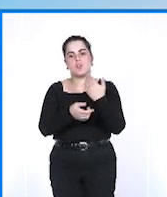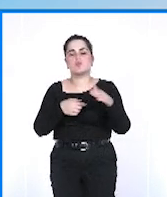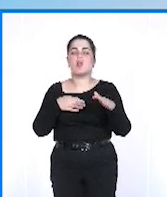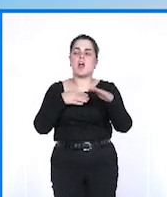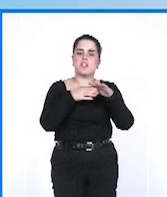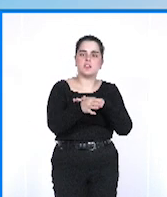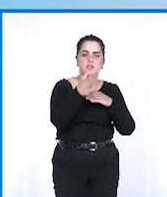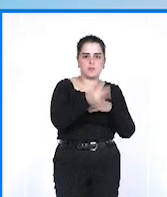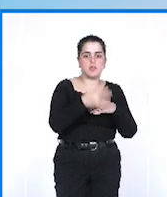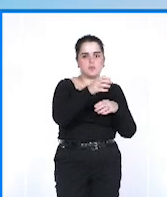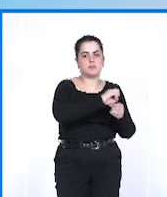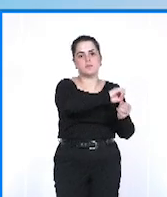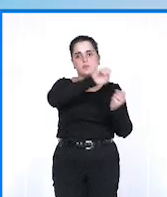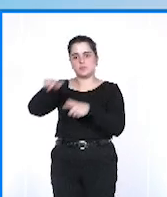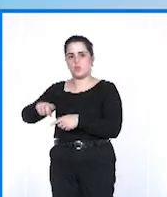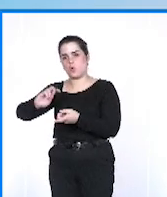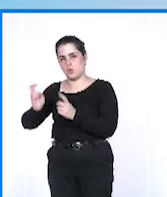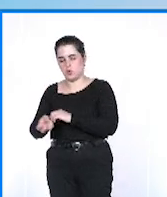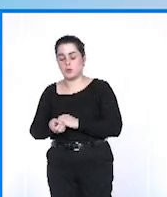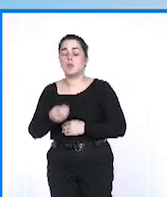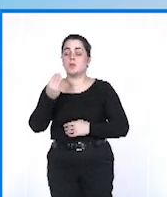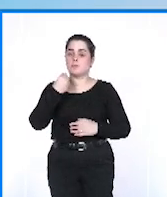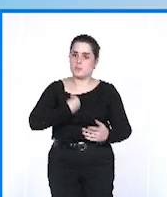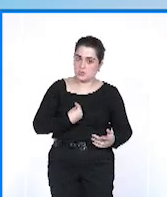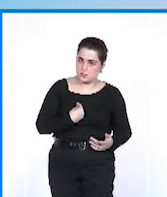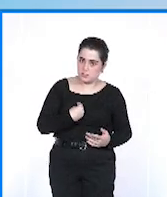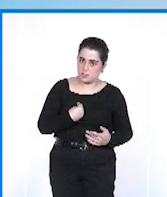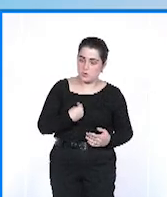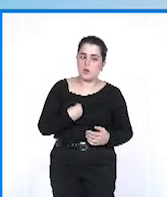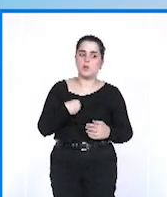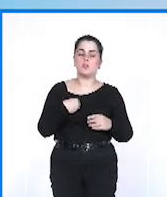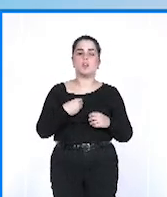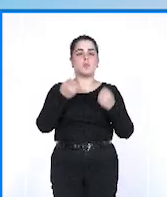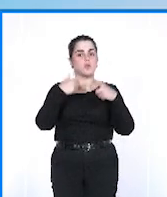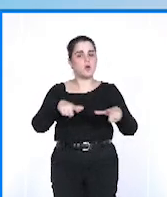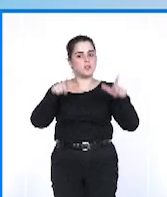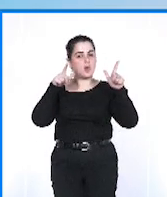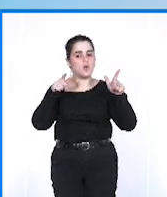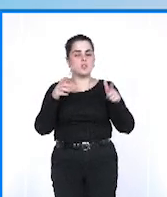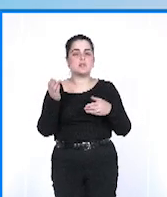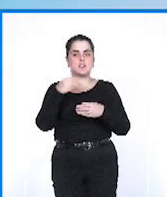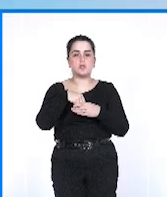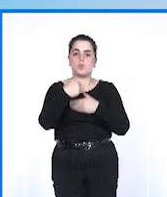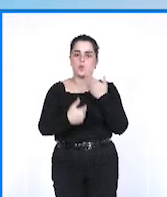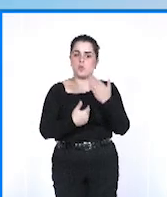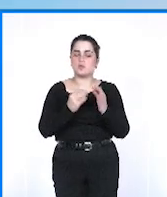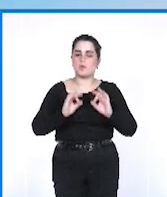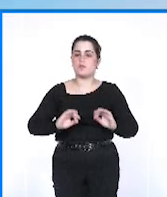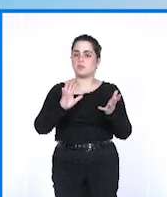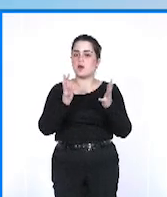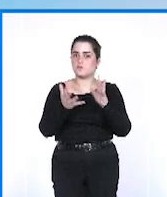derivación de las personas y cómo no las grandes protagonistas de todo este proceso de